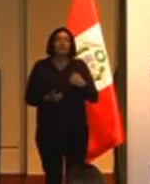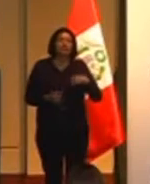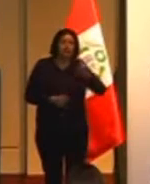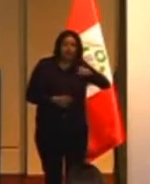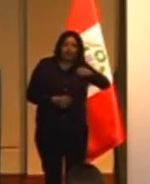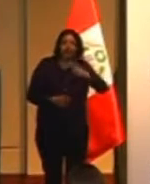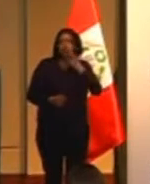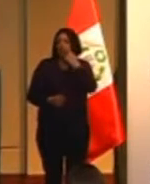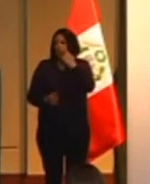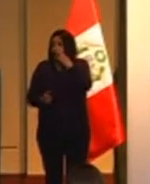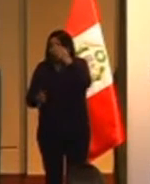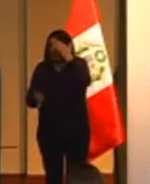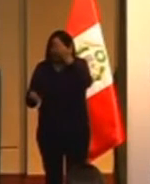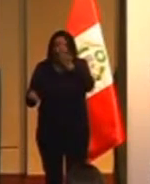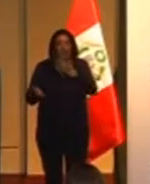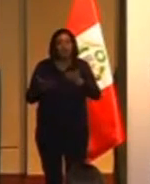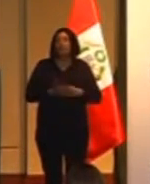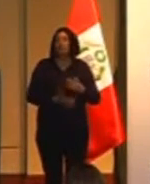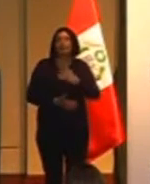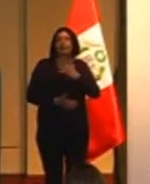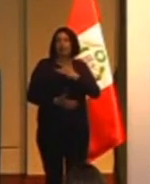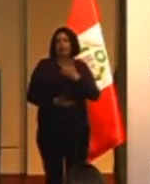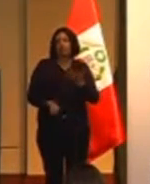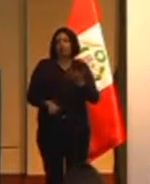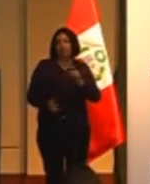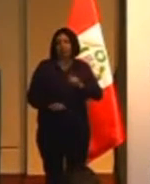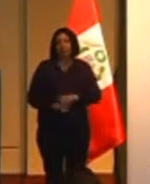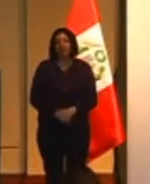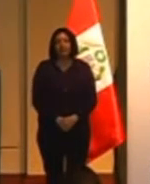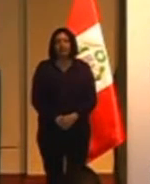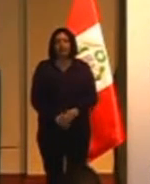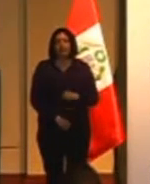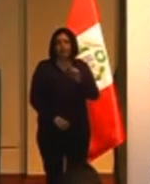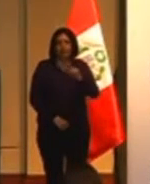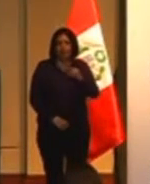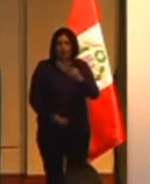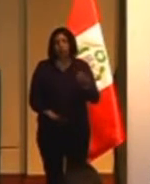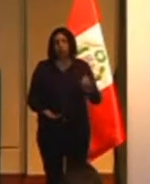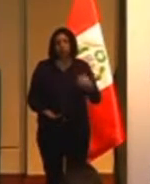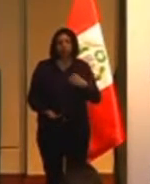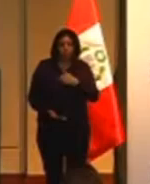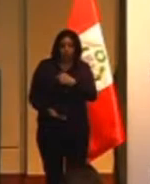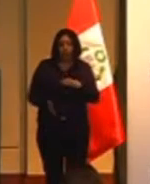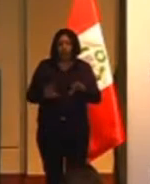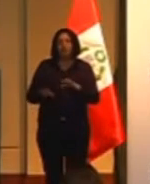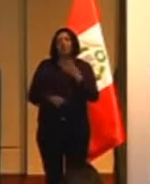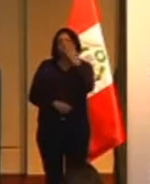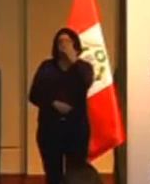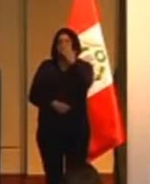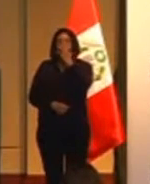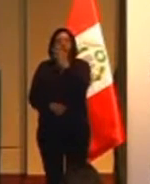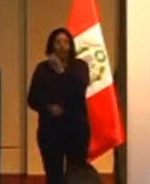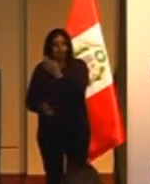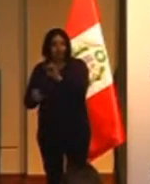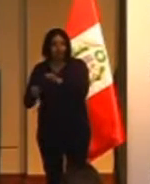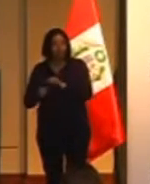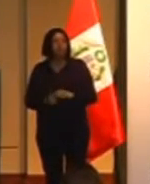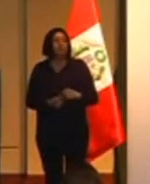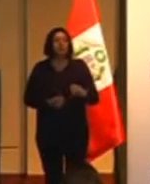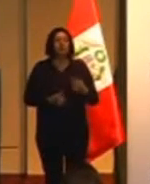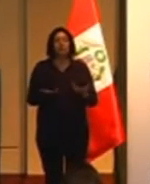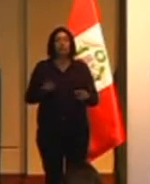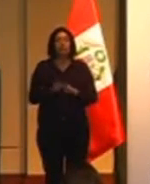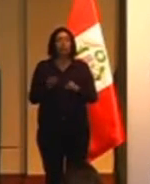que sentirlo y eso nos hace enamorarnos y ser